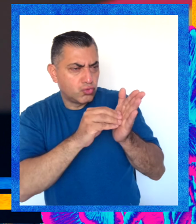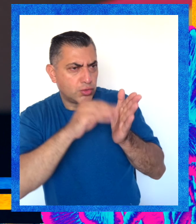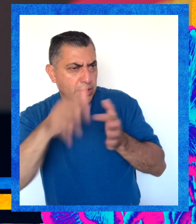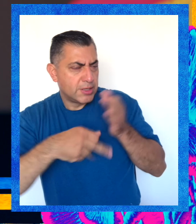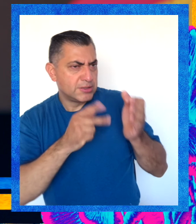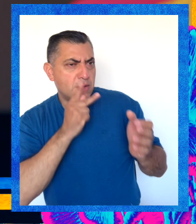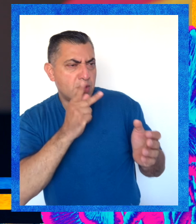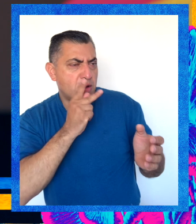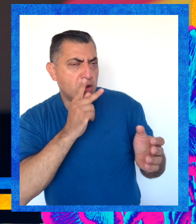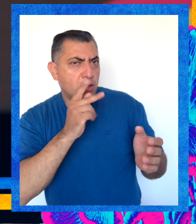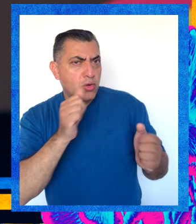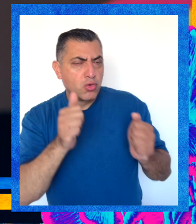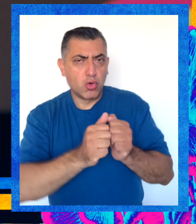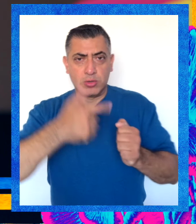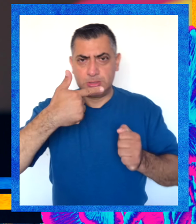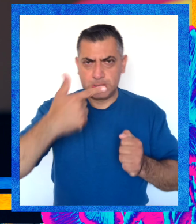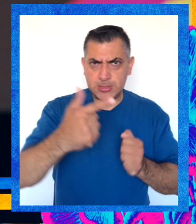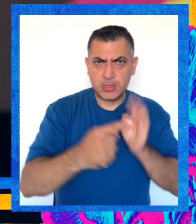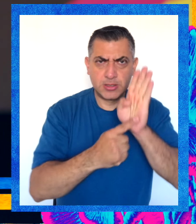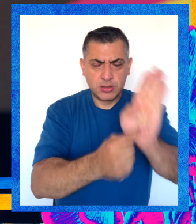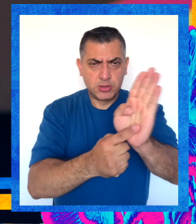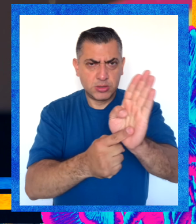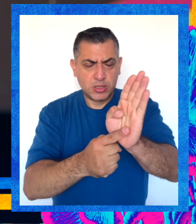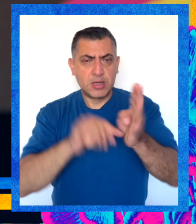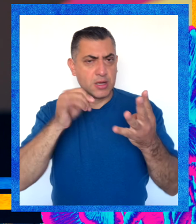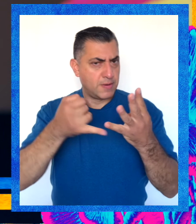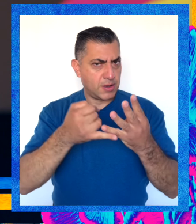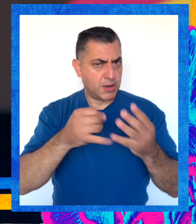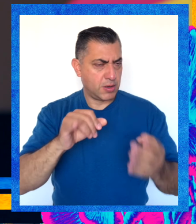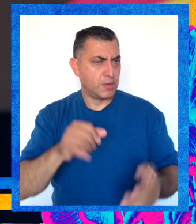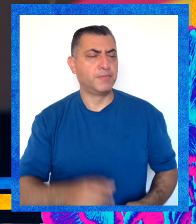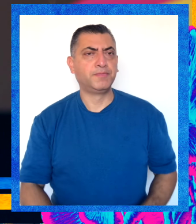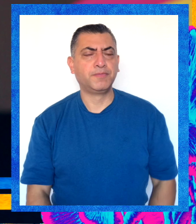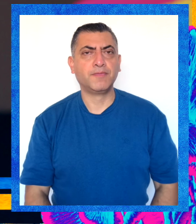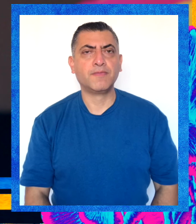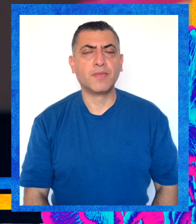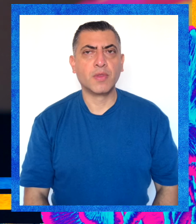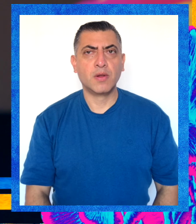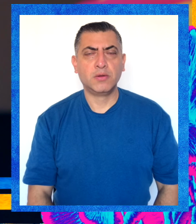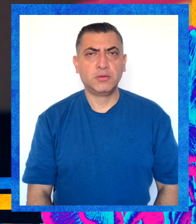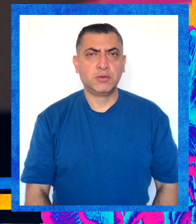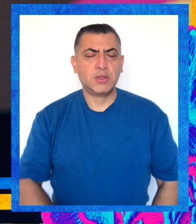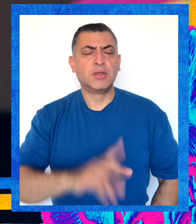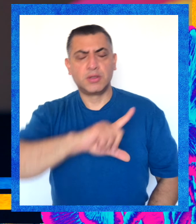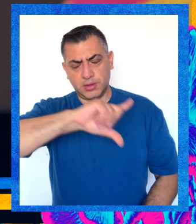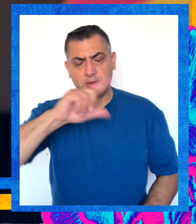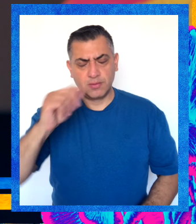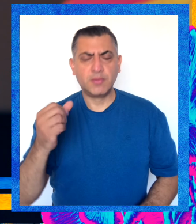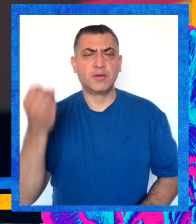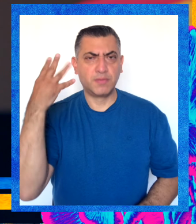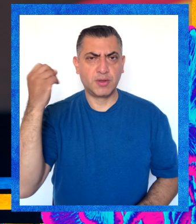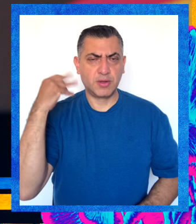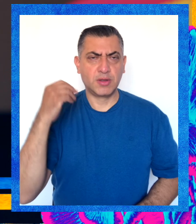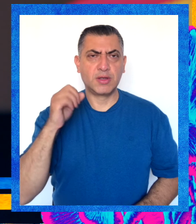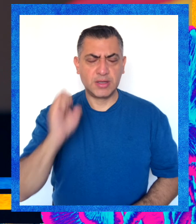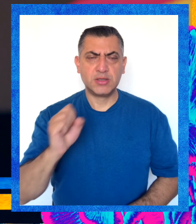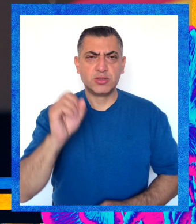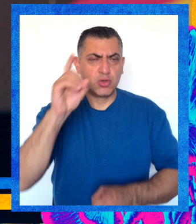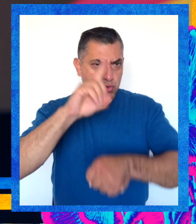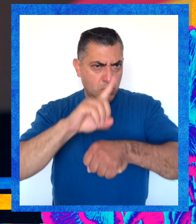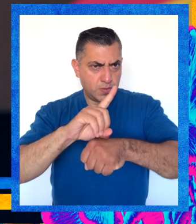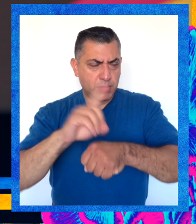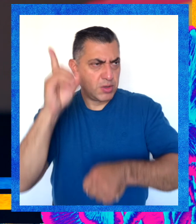de esas afirmaciones con las siete señales registradas en el evangelio de juan no me voy a meter porque vamos a estar predicando esto durante todos estos